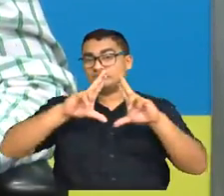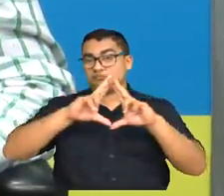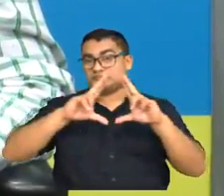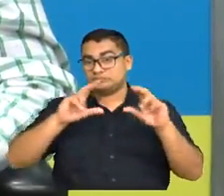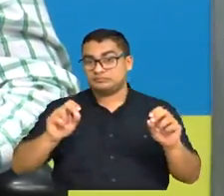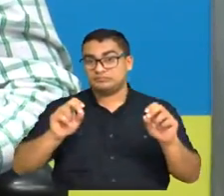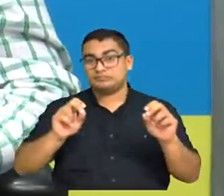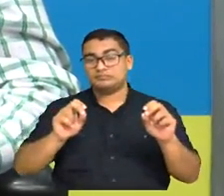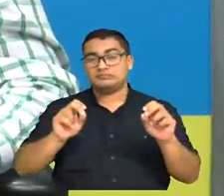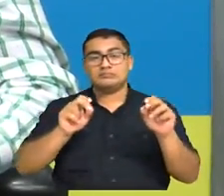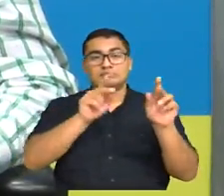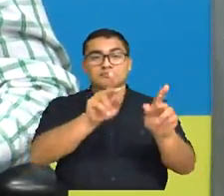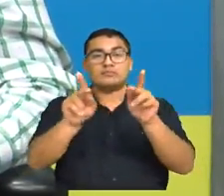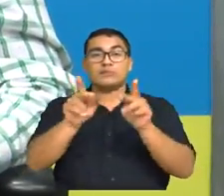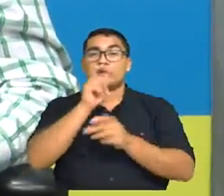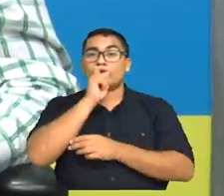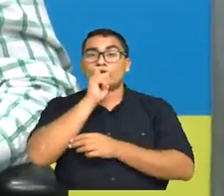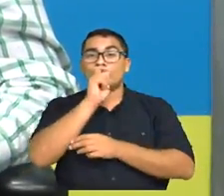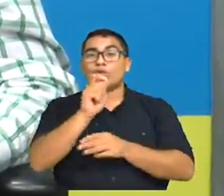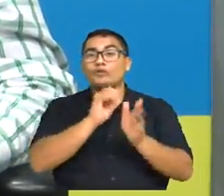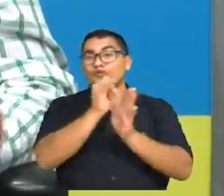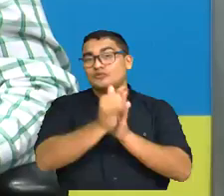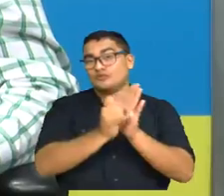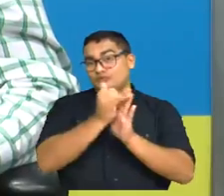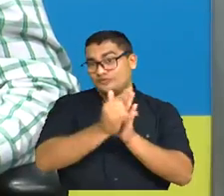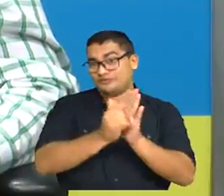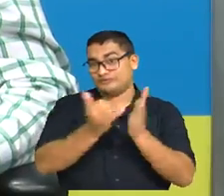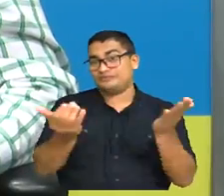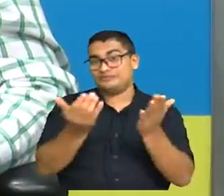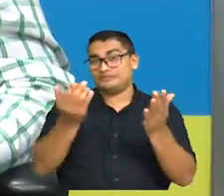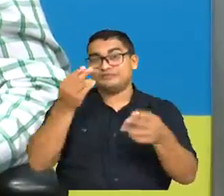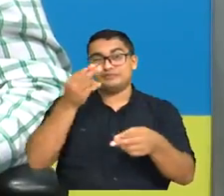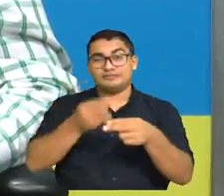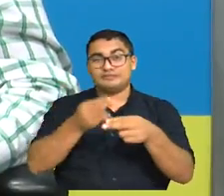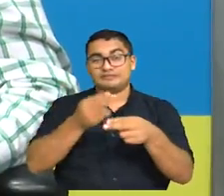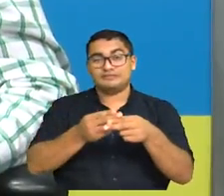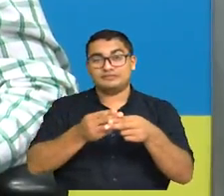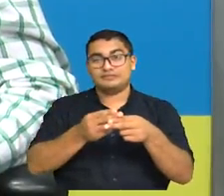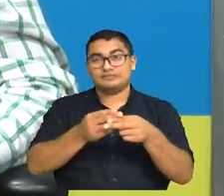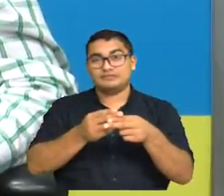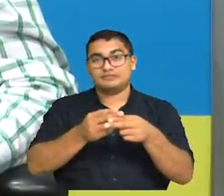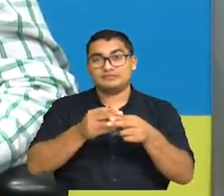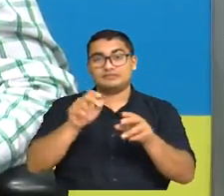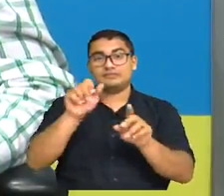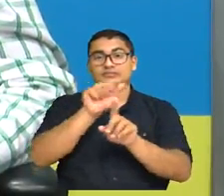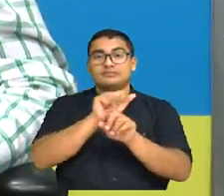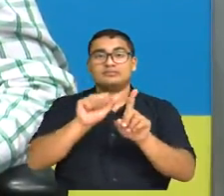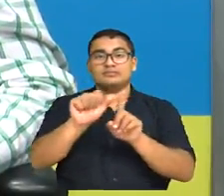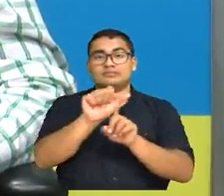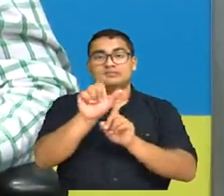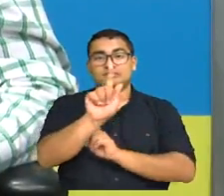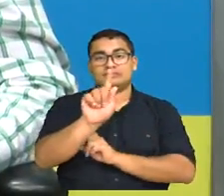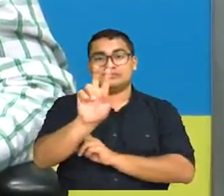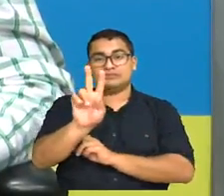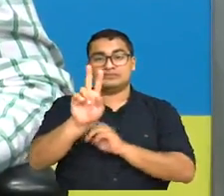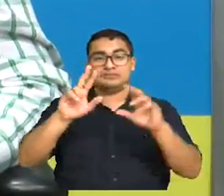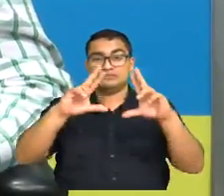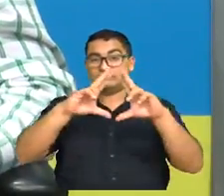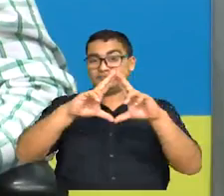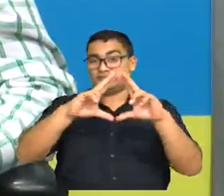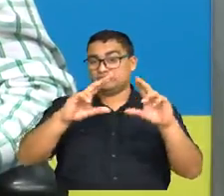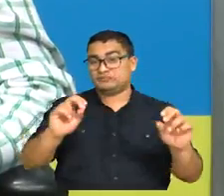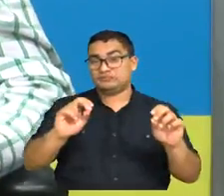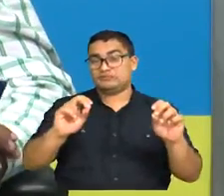También a quienes nos ven en YouTube, en esta plataforma digital aparecemos como Asamblea TVNIP. El día